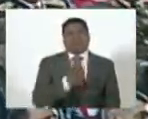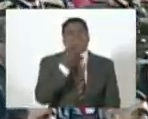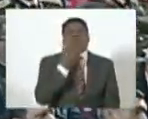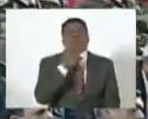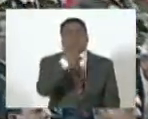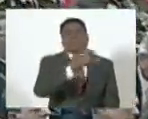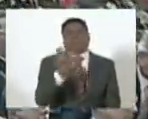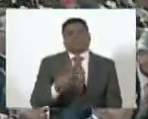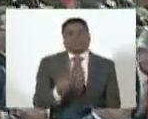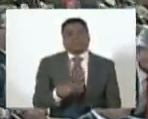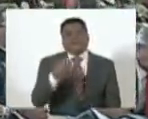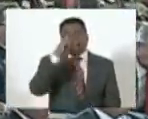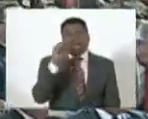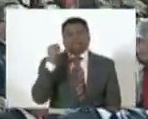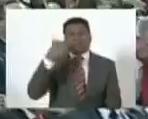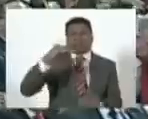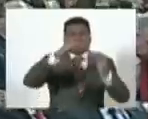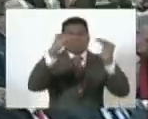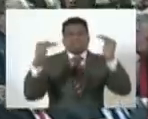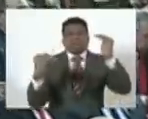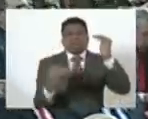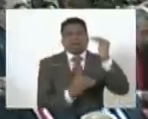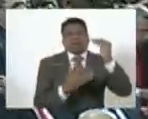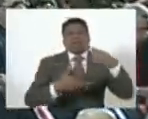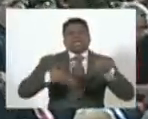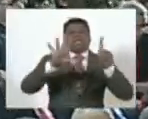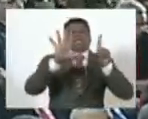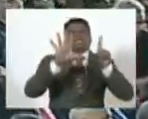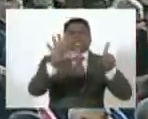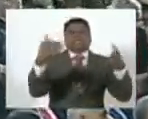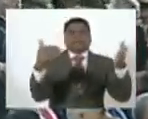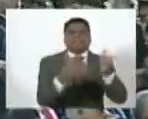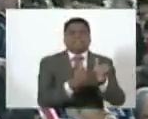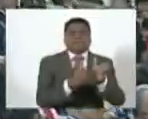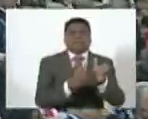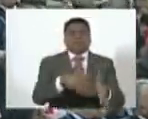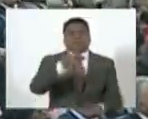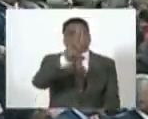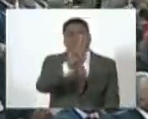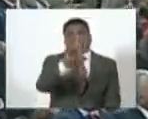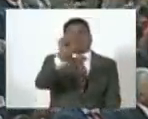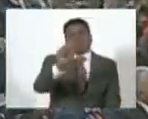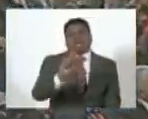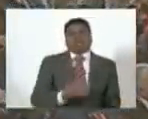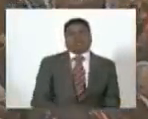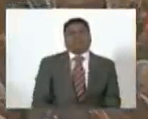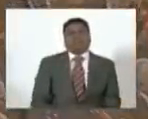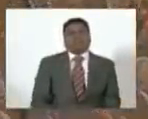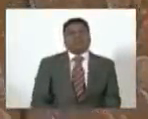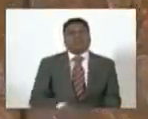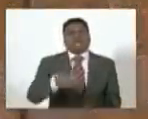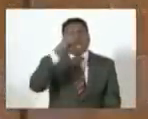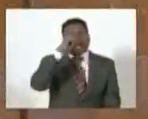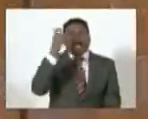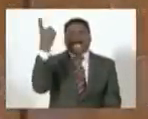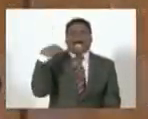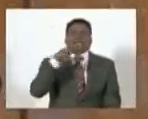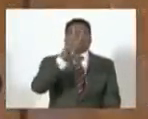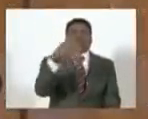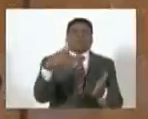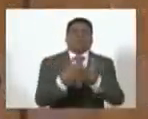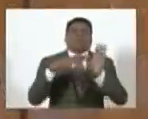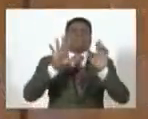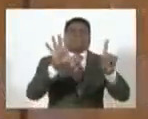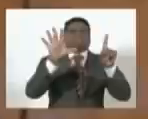anual por debajo de las 6.000 unidades tributarias durante el año 2016